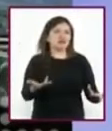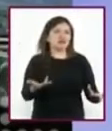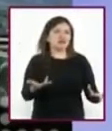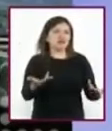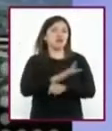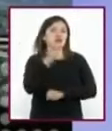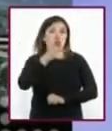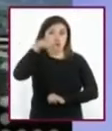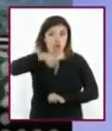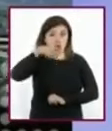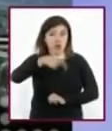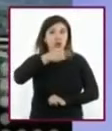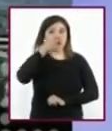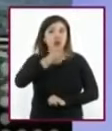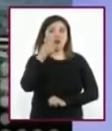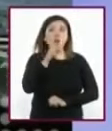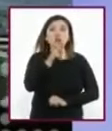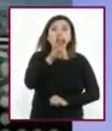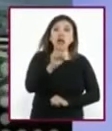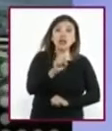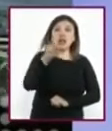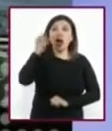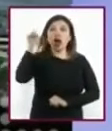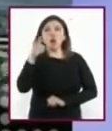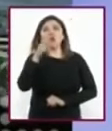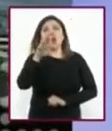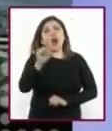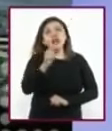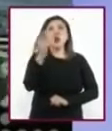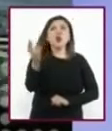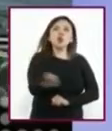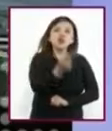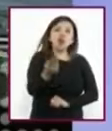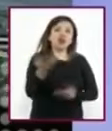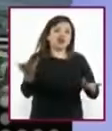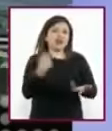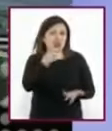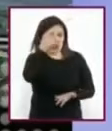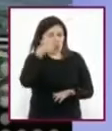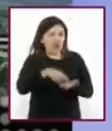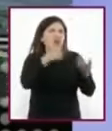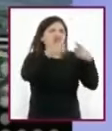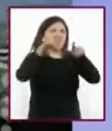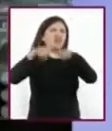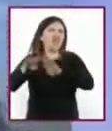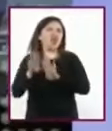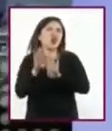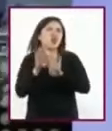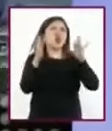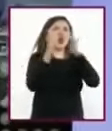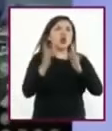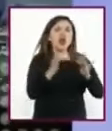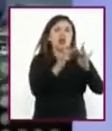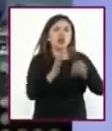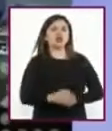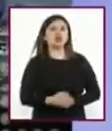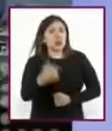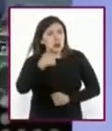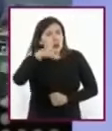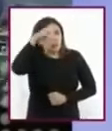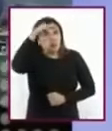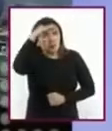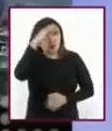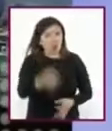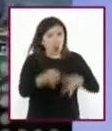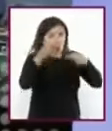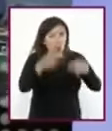Porque acá se dice pues y allá se dice pues, usted, así. Yo digo que hay varias de conexiones. Pues yo digo que el